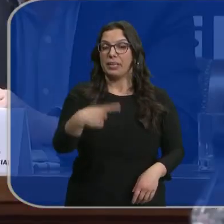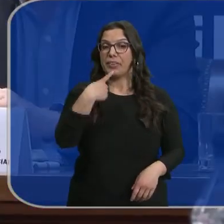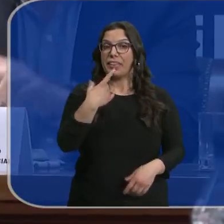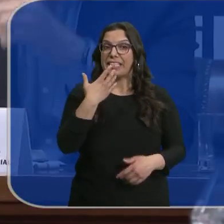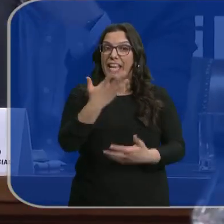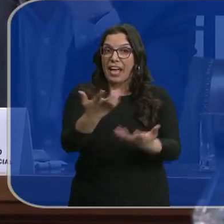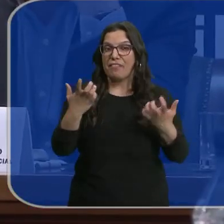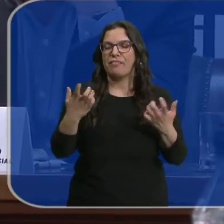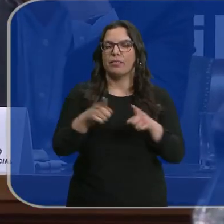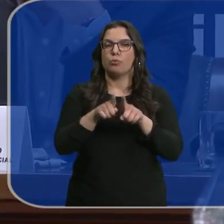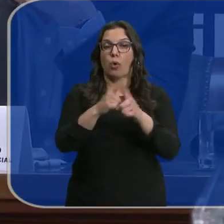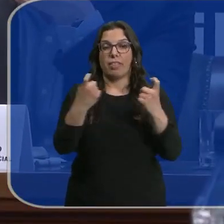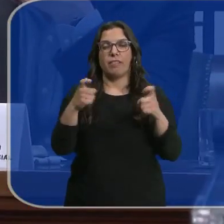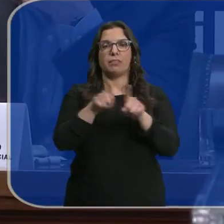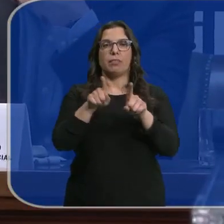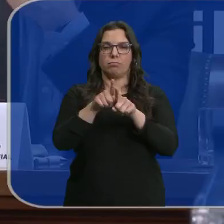seguirán tomando acciones.